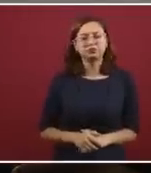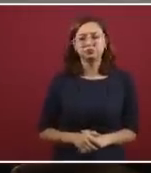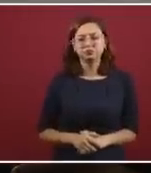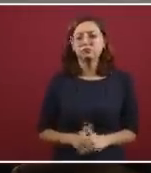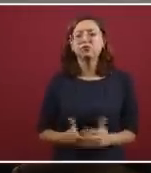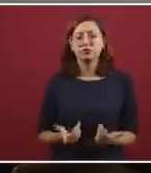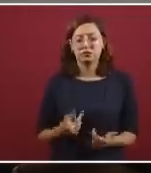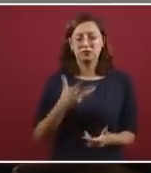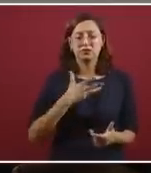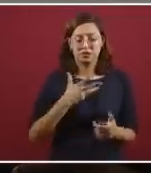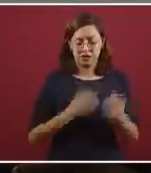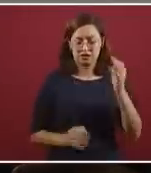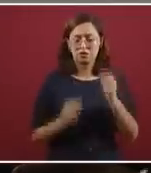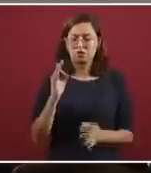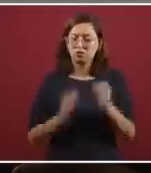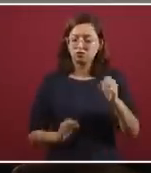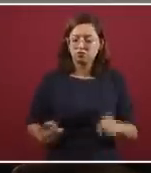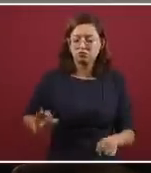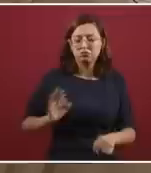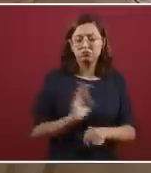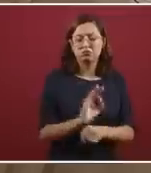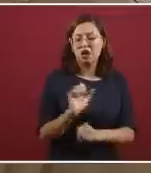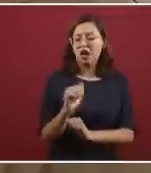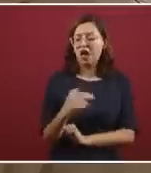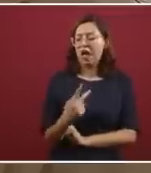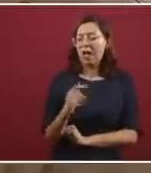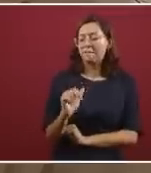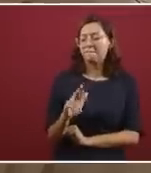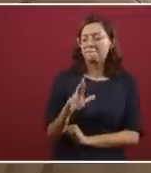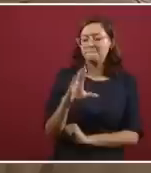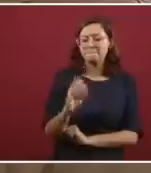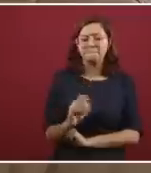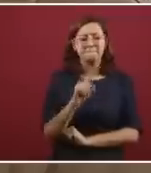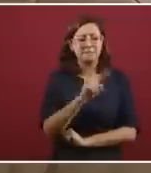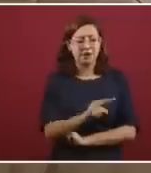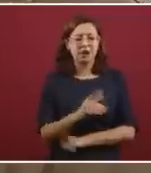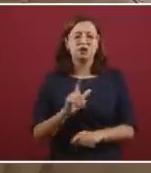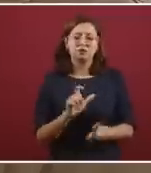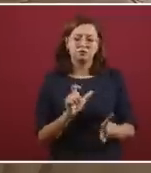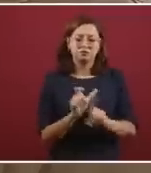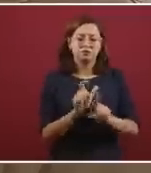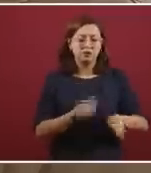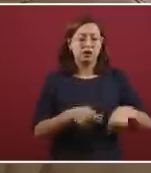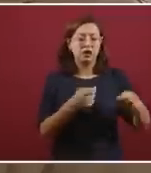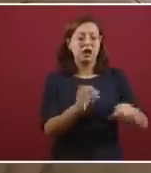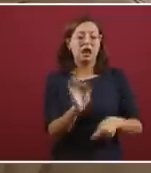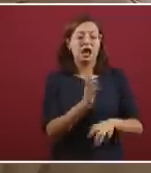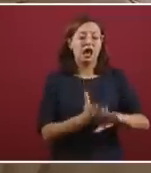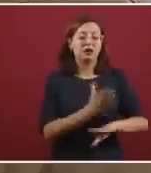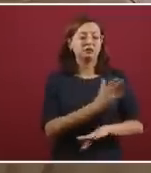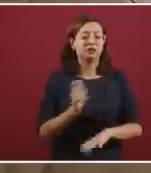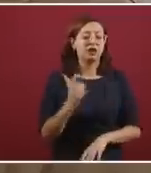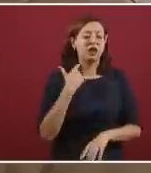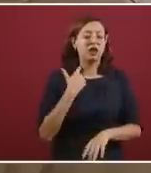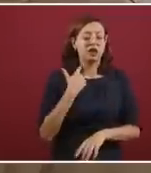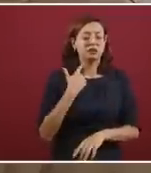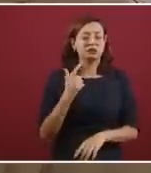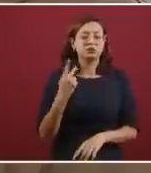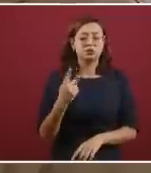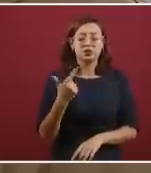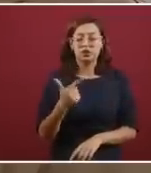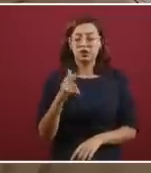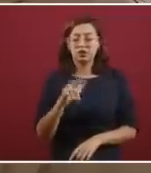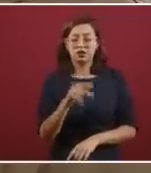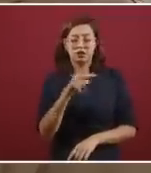protección que deriva de una disposición reglamentaria para los servidores que ocuparon cargos de riesgo en el propio alcalde la repubblica